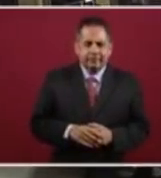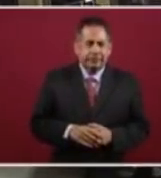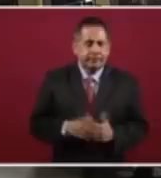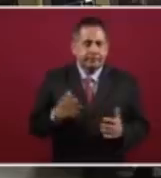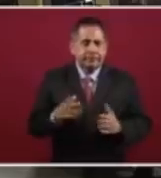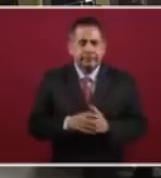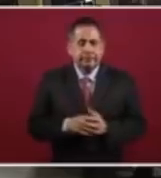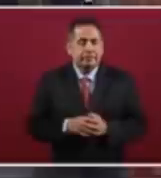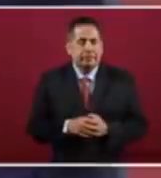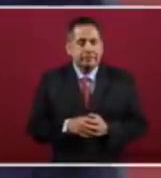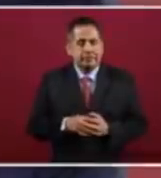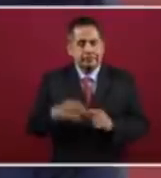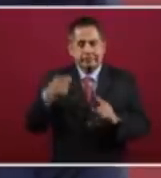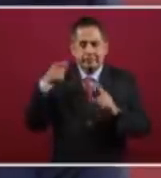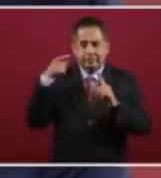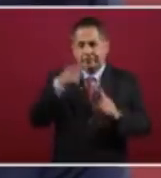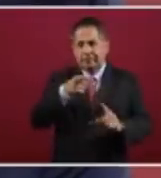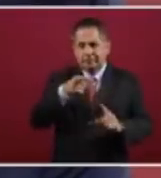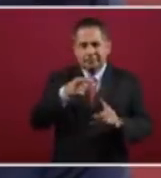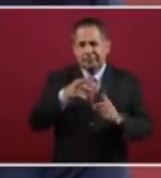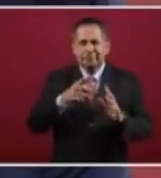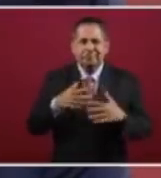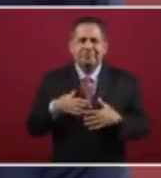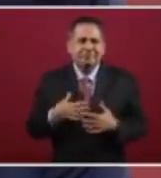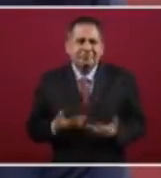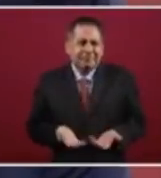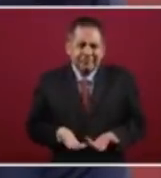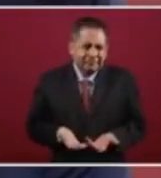es nuestro propósito.